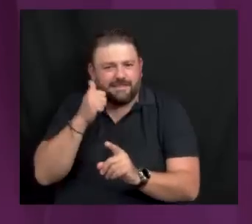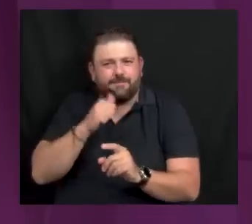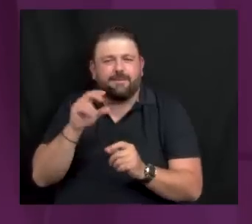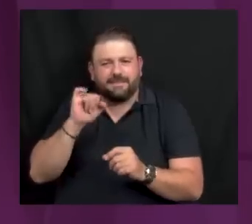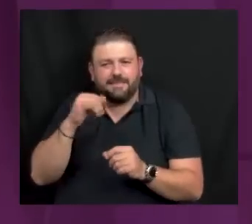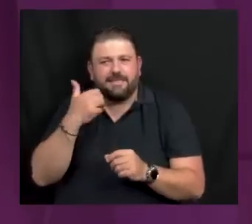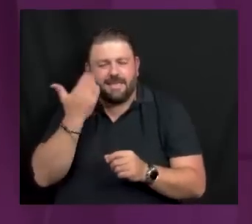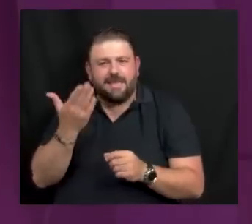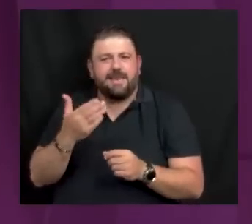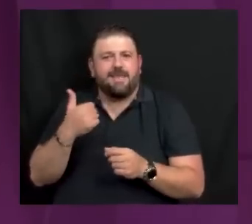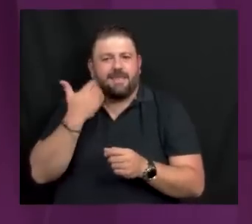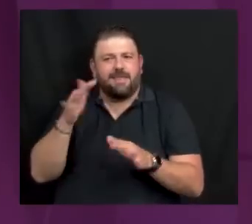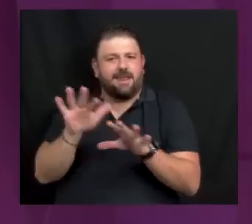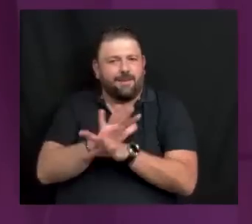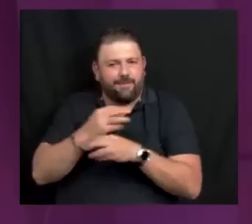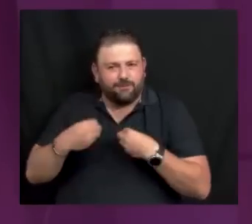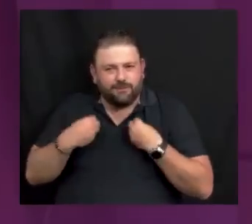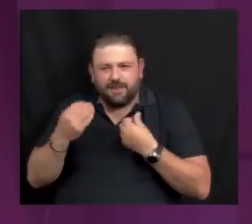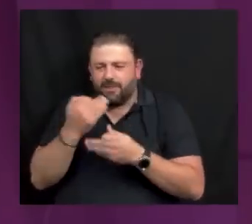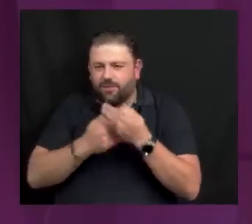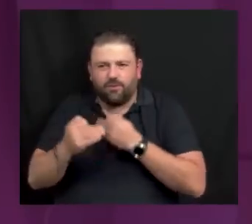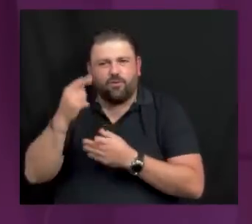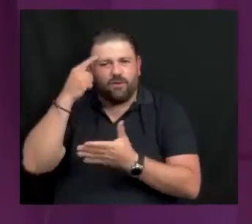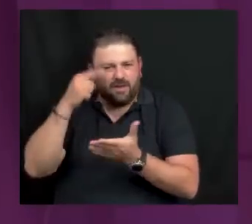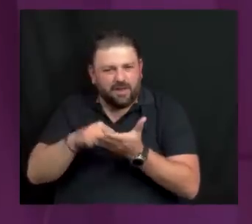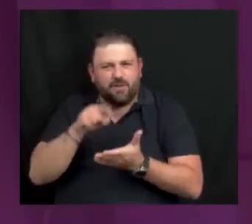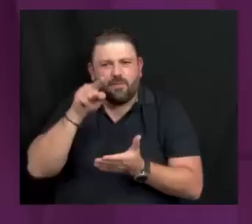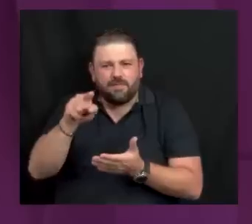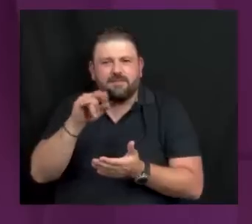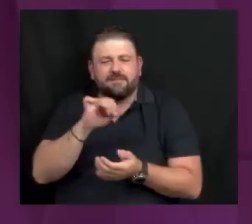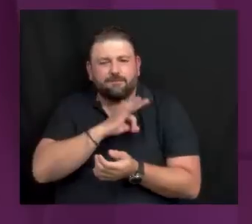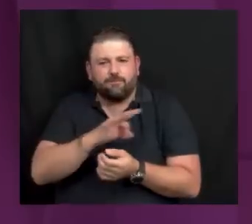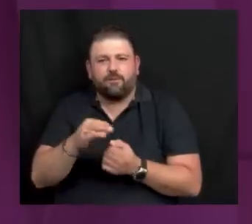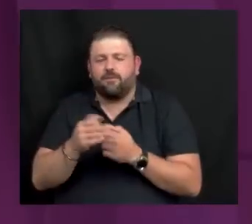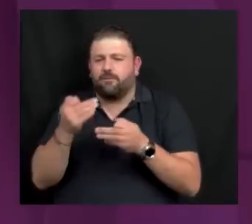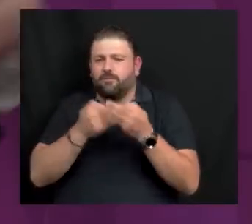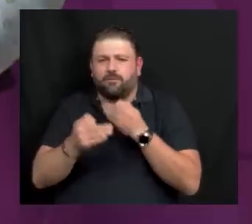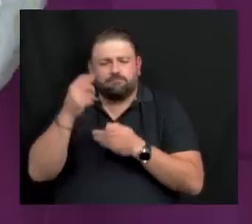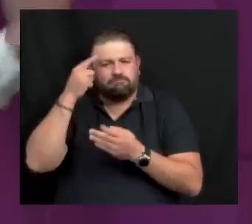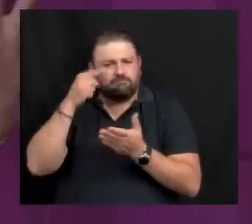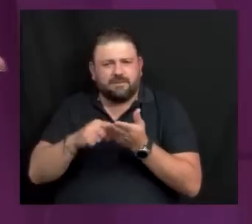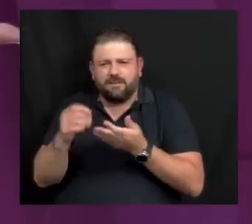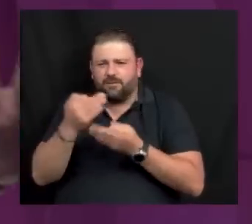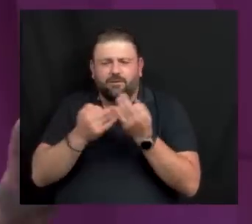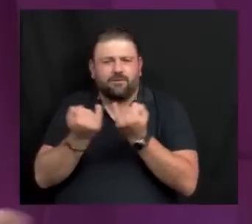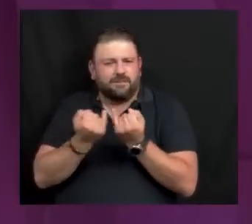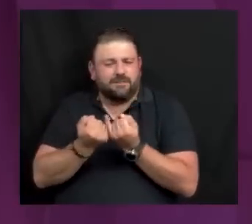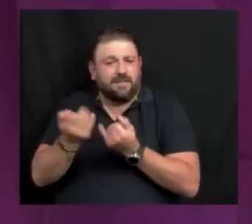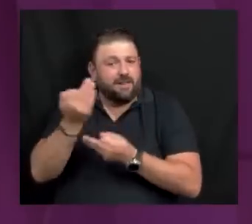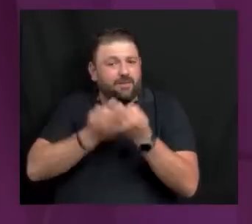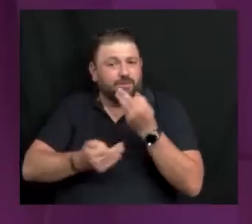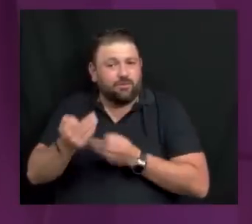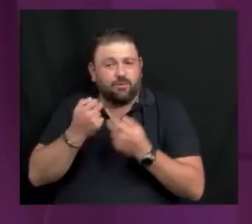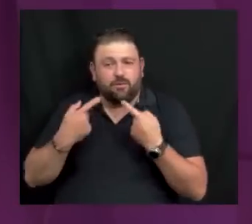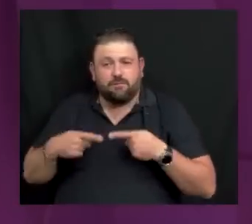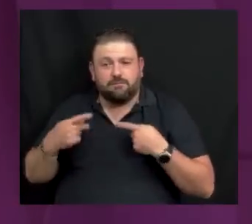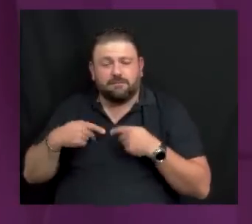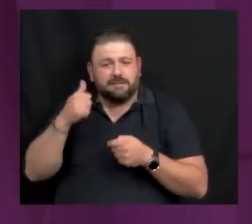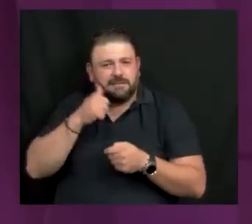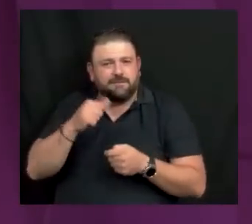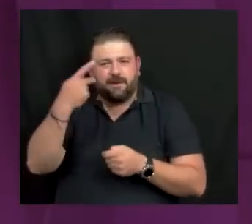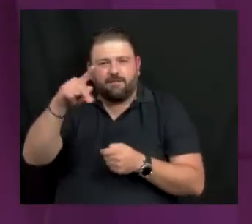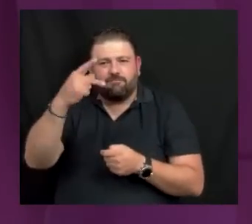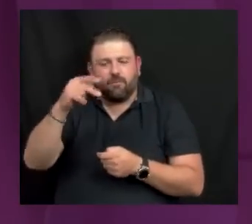el que sí quiere, en el que dice, va, creo en ti, lo decía, ¿no? Primero creen en ti, después en todo lo demás. Habla desde